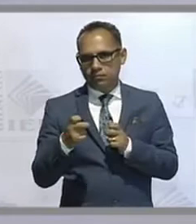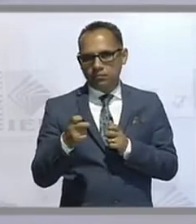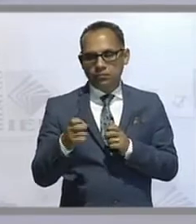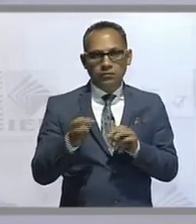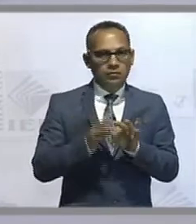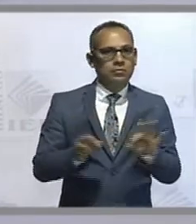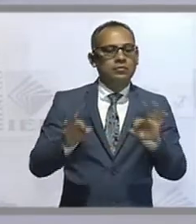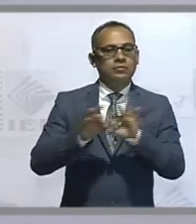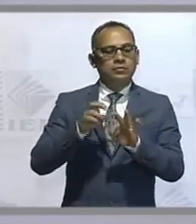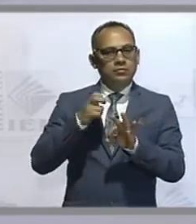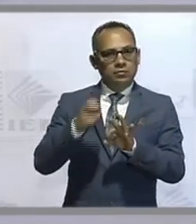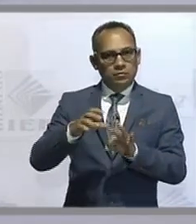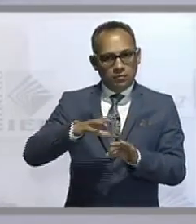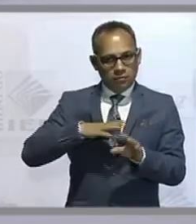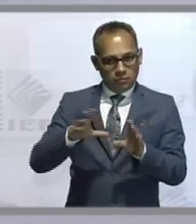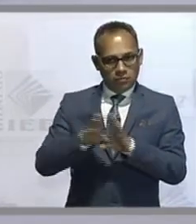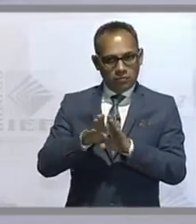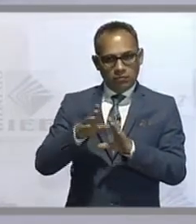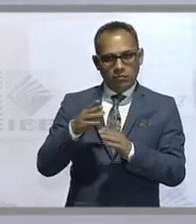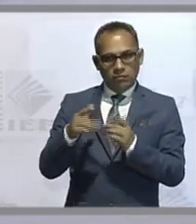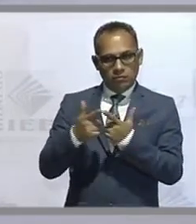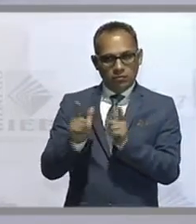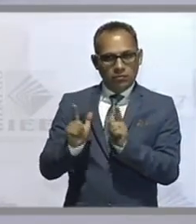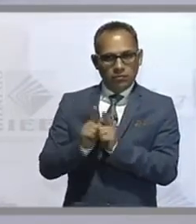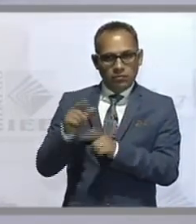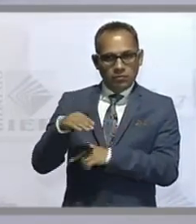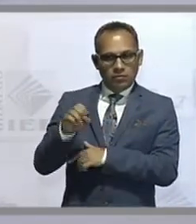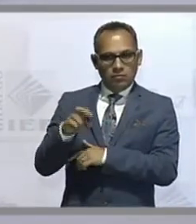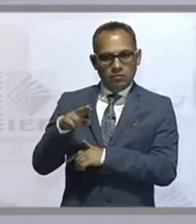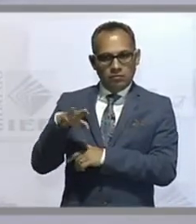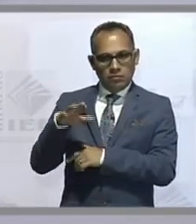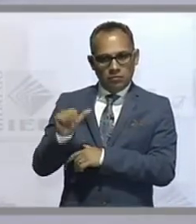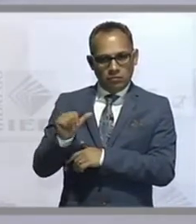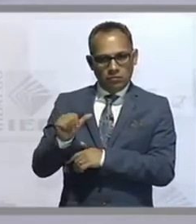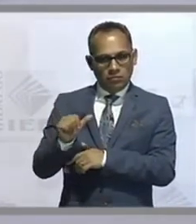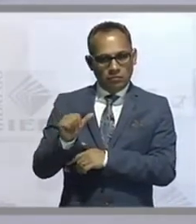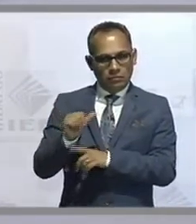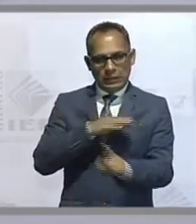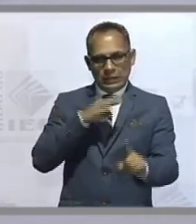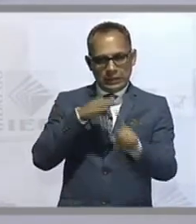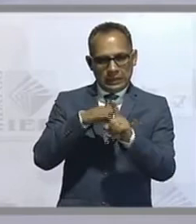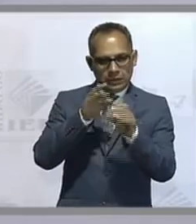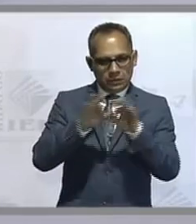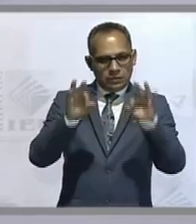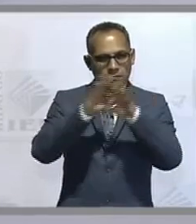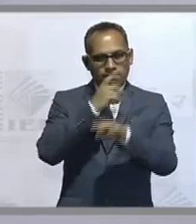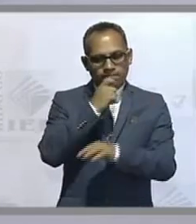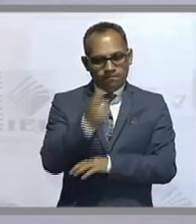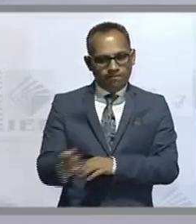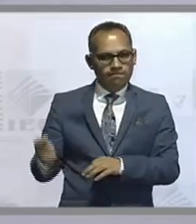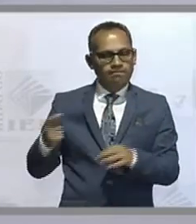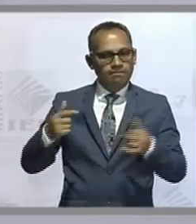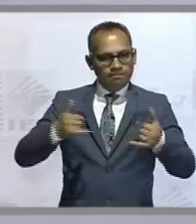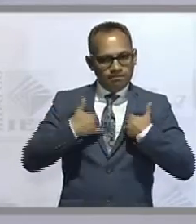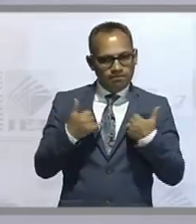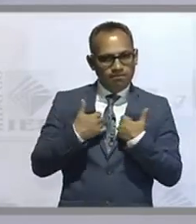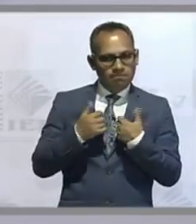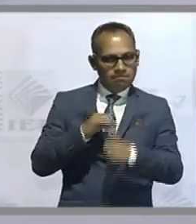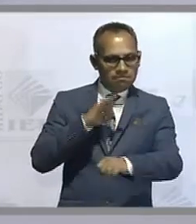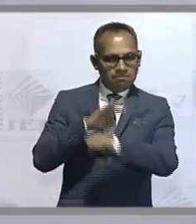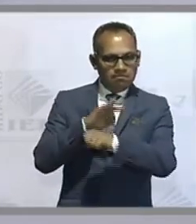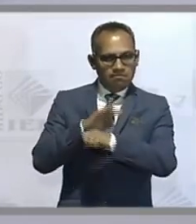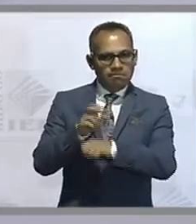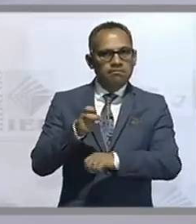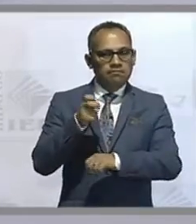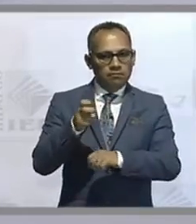centro de atención de morena son los jóvenes son los niños será por ende destinar recursos para